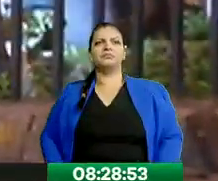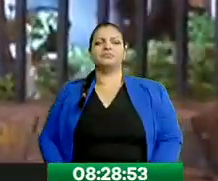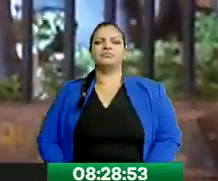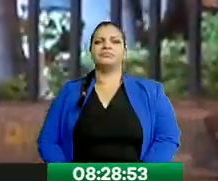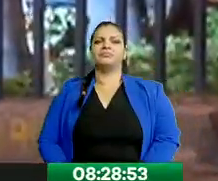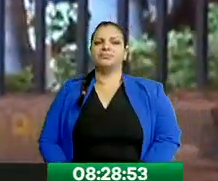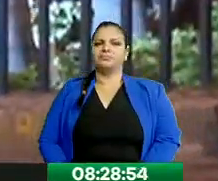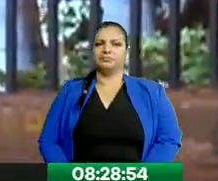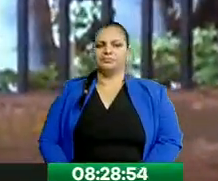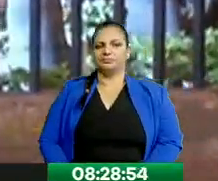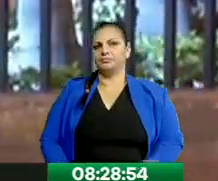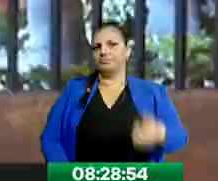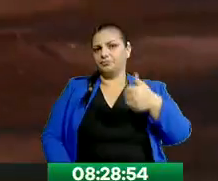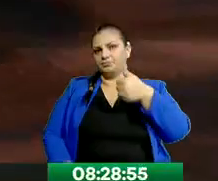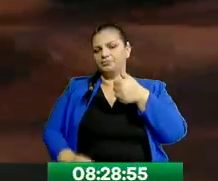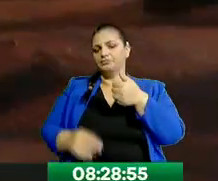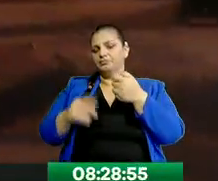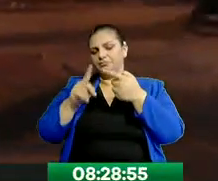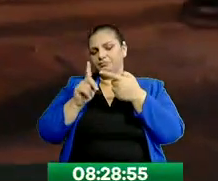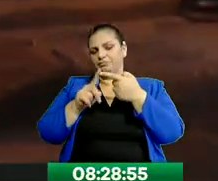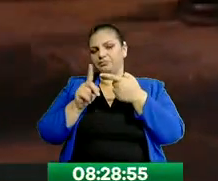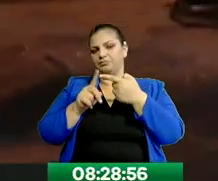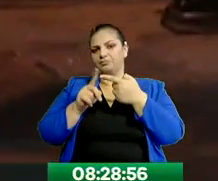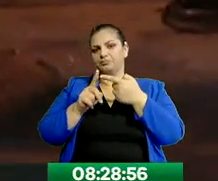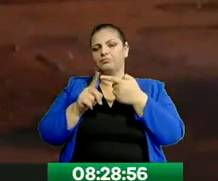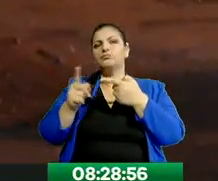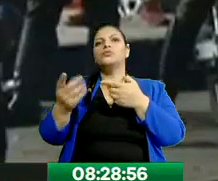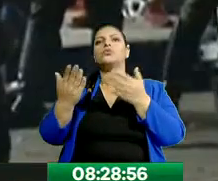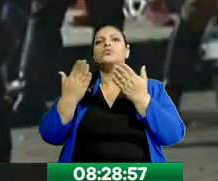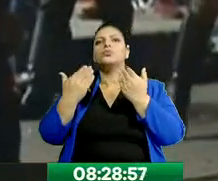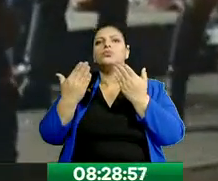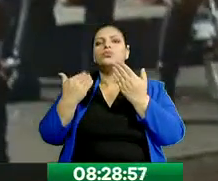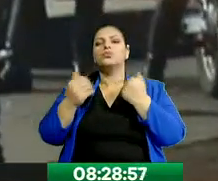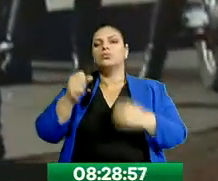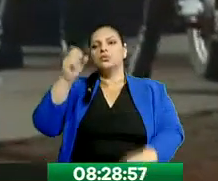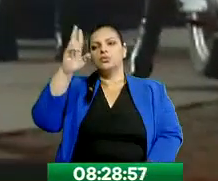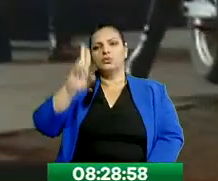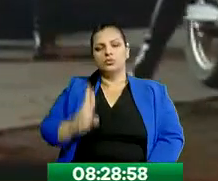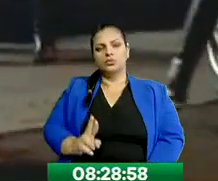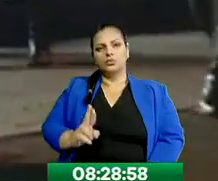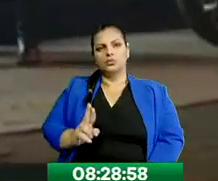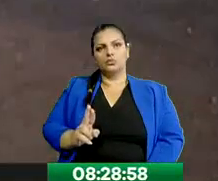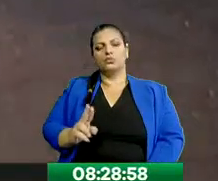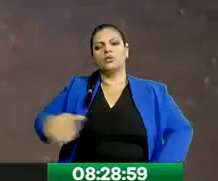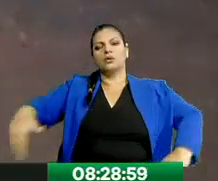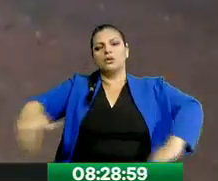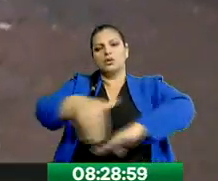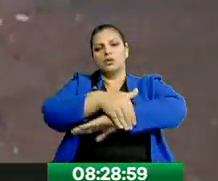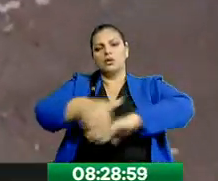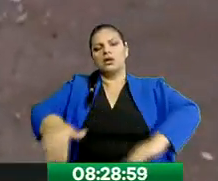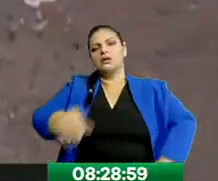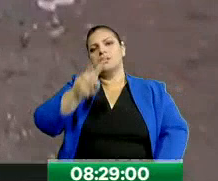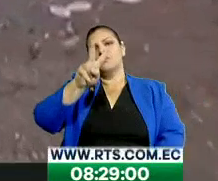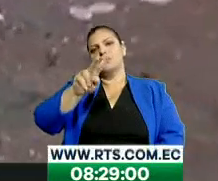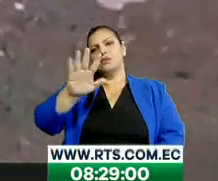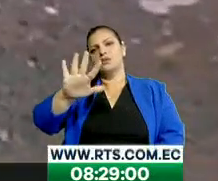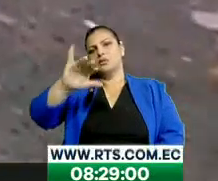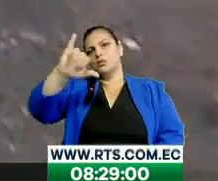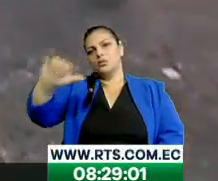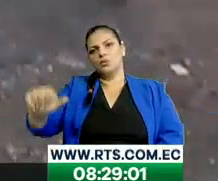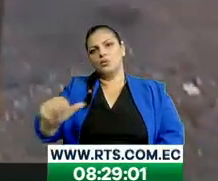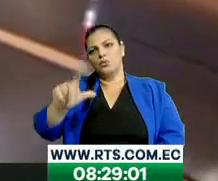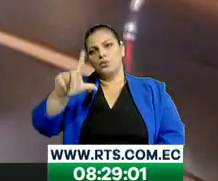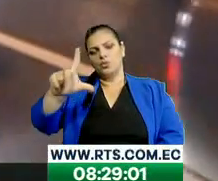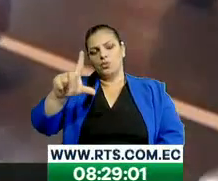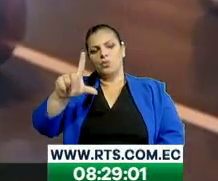El hecho se registró en horas de la noche cuando un hombre de 37 años de edad se encontraba afuera de un centro comercial de la